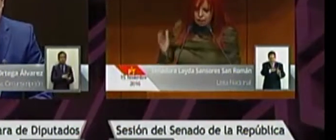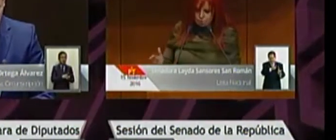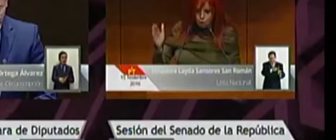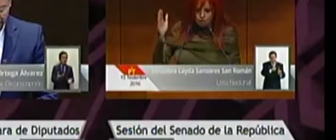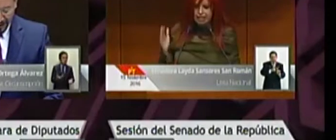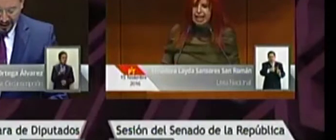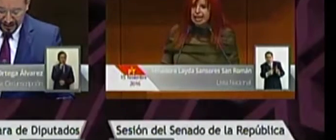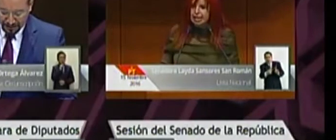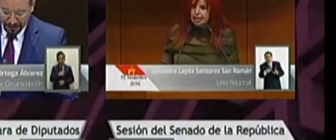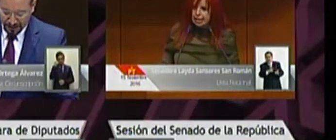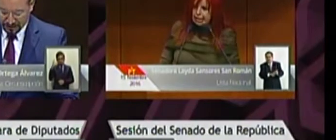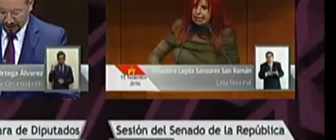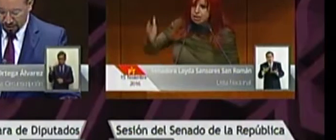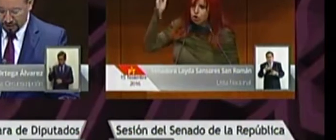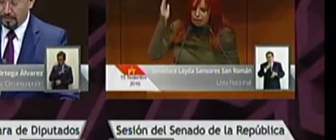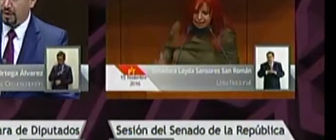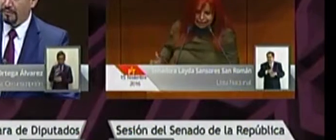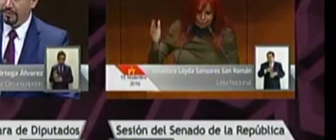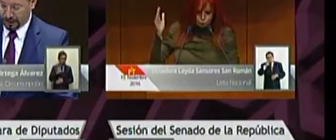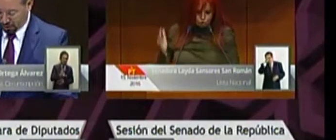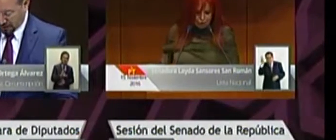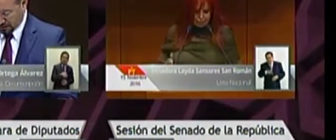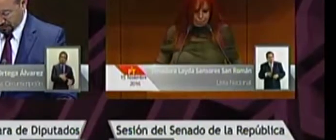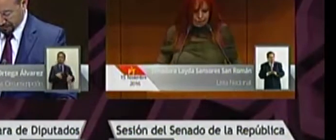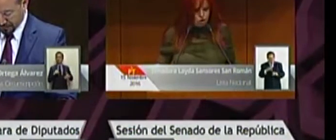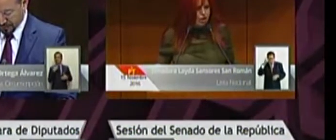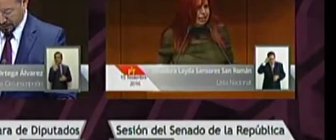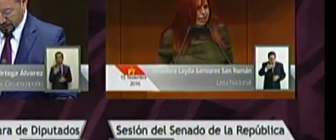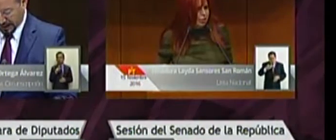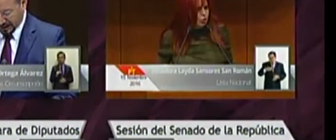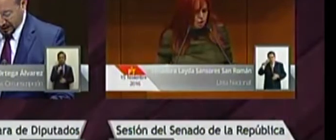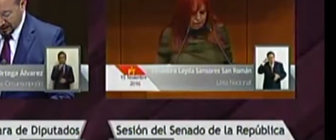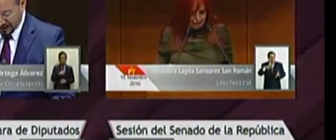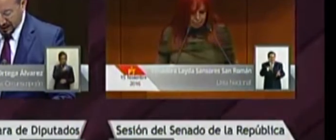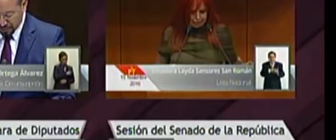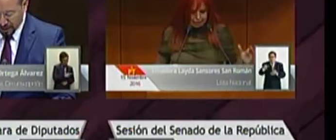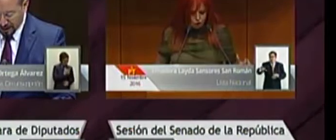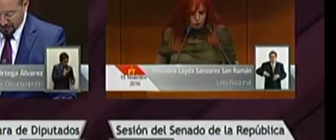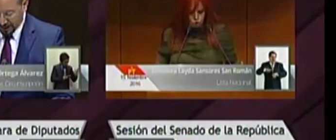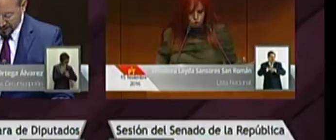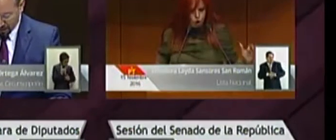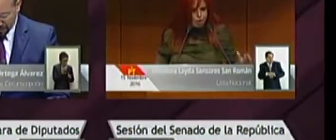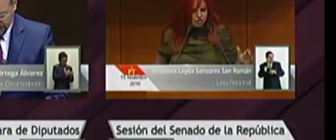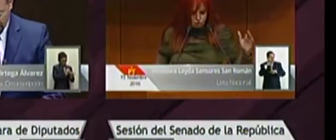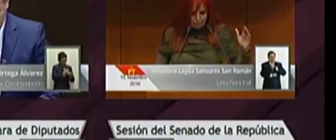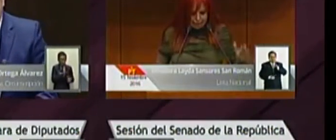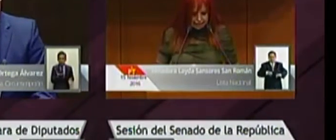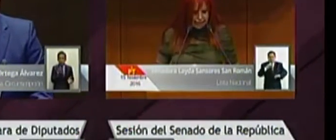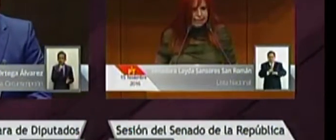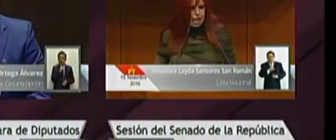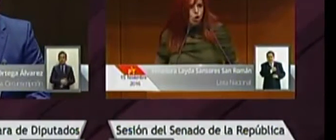y privada e inhiben el desarrollo individual y colectivo. Aquí la crítica es dura para el Estado